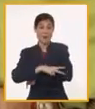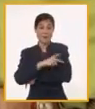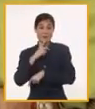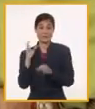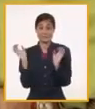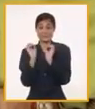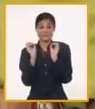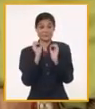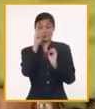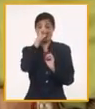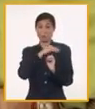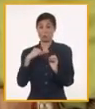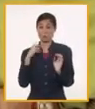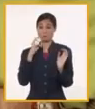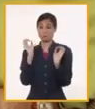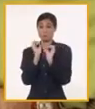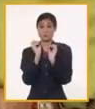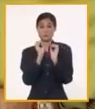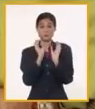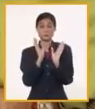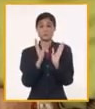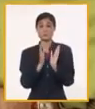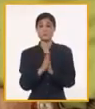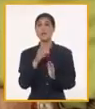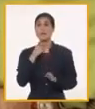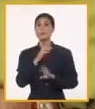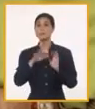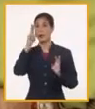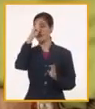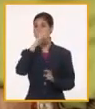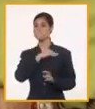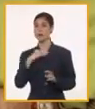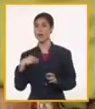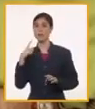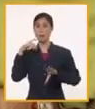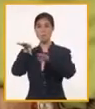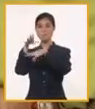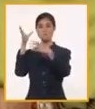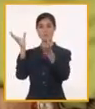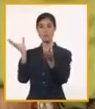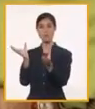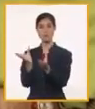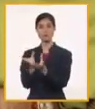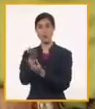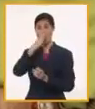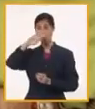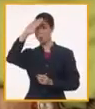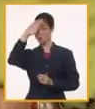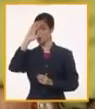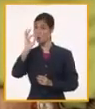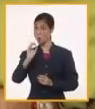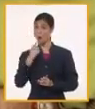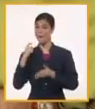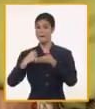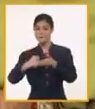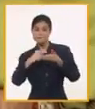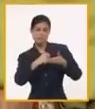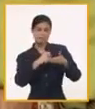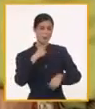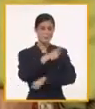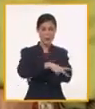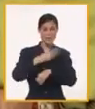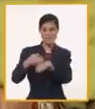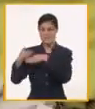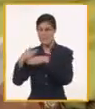capítulos que ha llevado más médicos por todo el mundo, médicos cubanos, que son decenas de miles los que han cumplido misión.